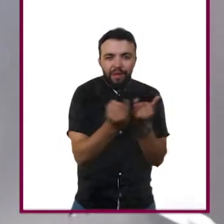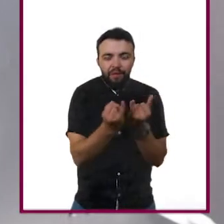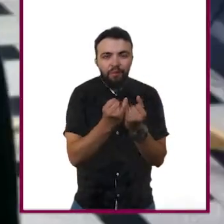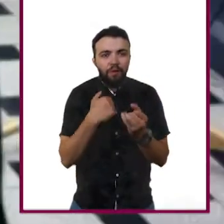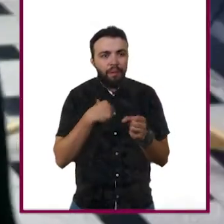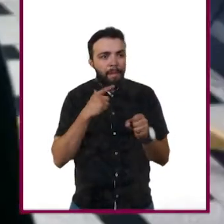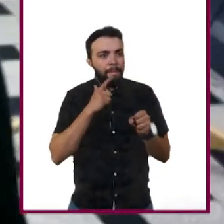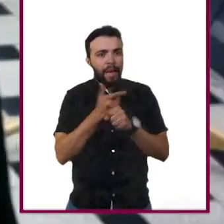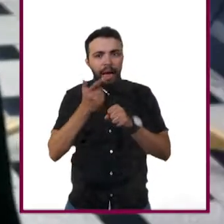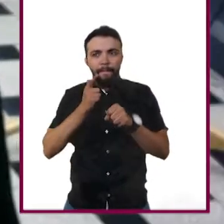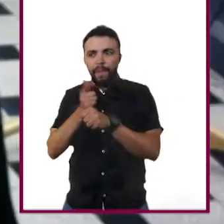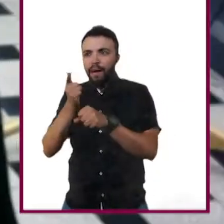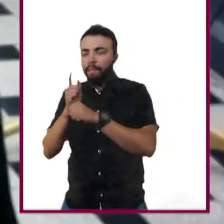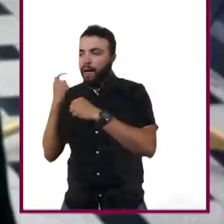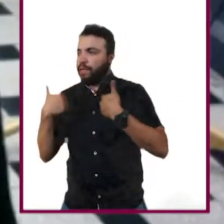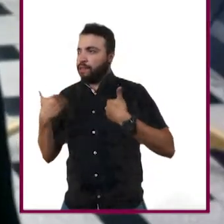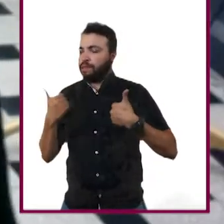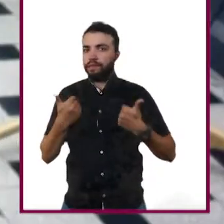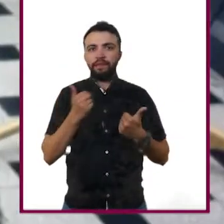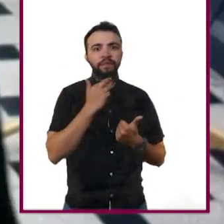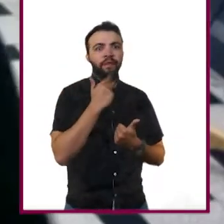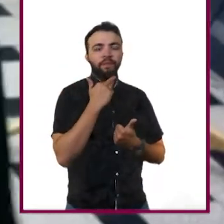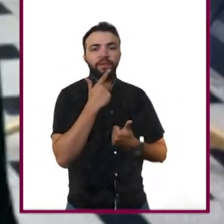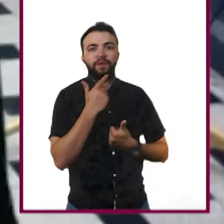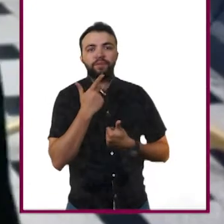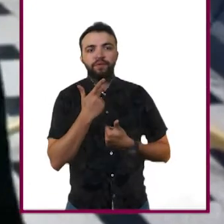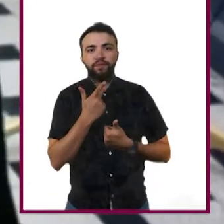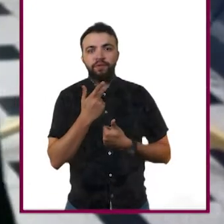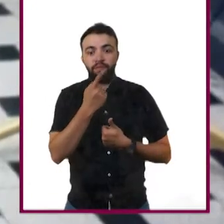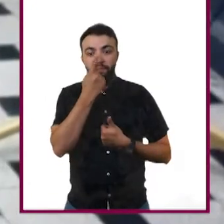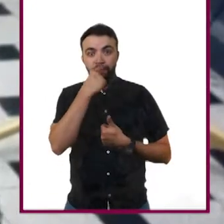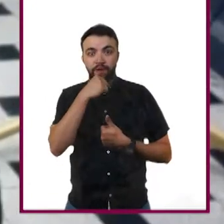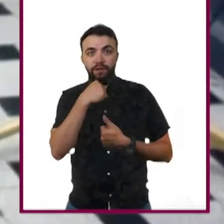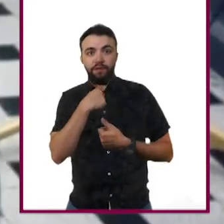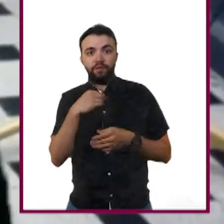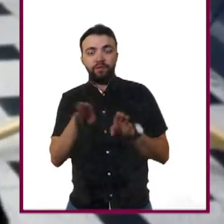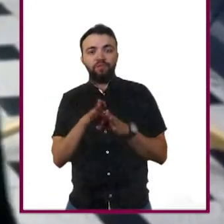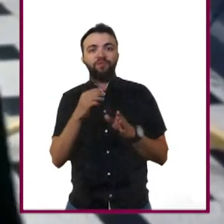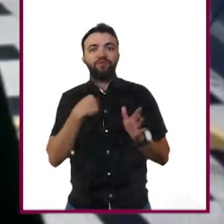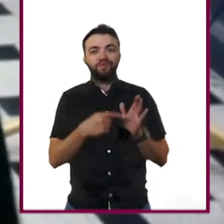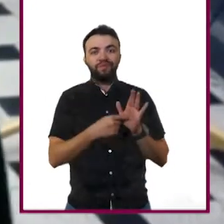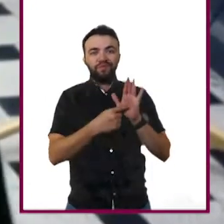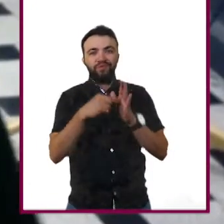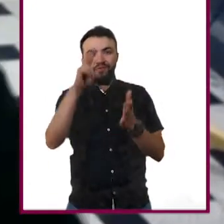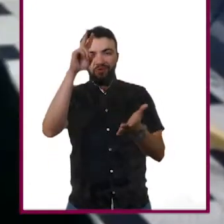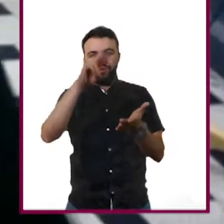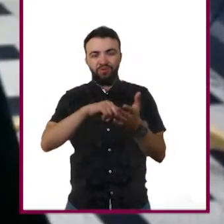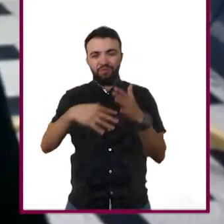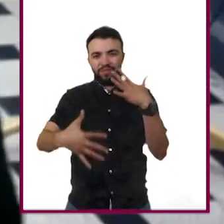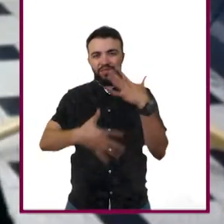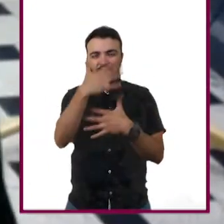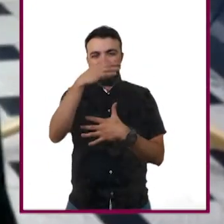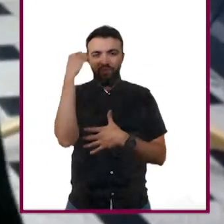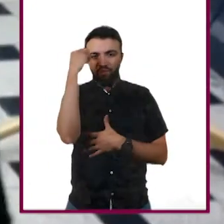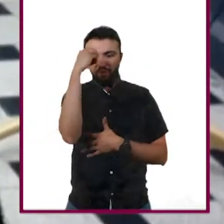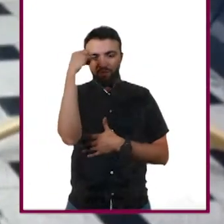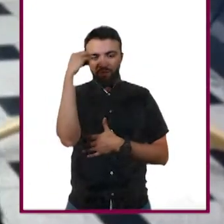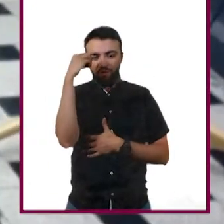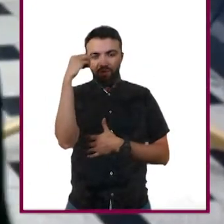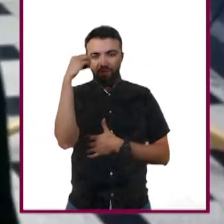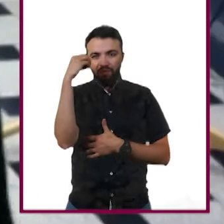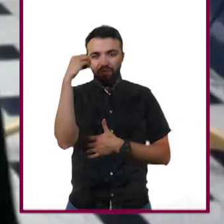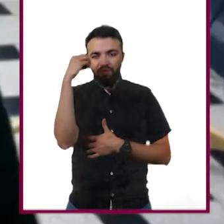cuenta. Fue determinante para mí una exposición que tuve en 2015 en Oaxaca, en el Museo de Arte